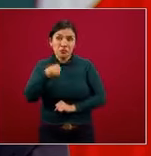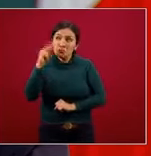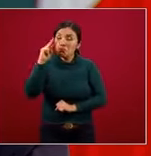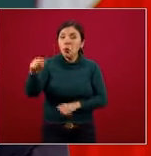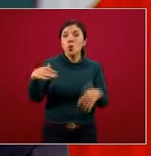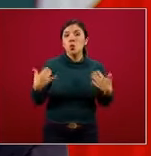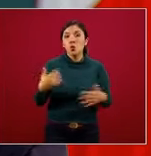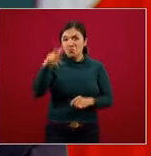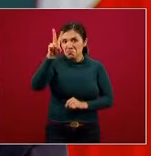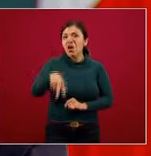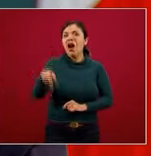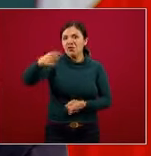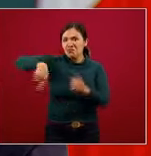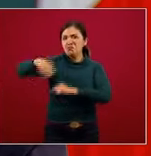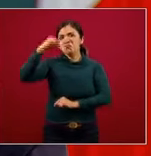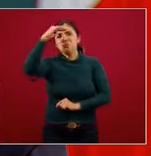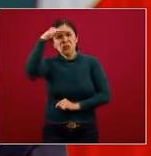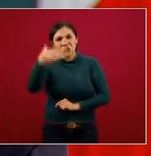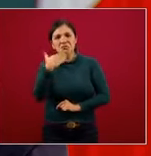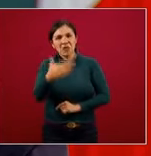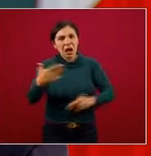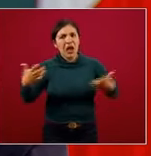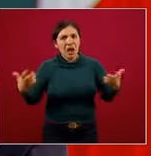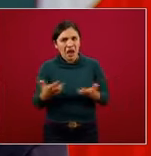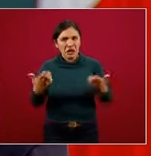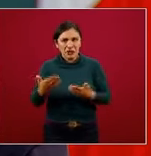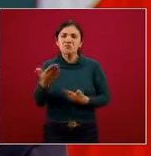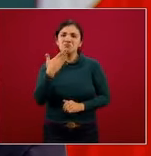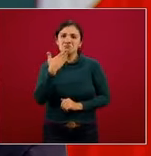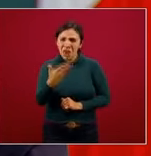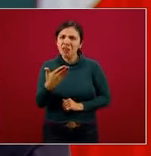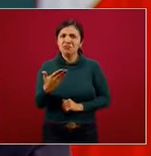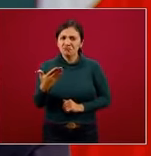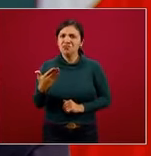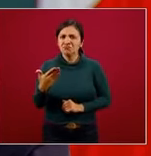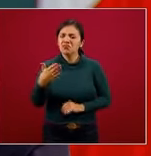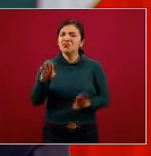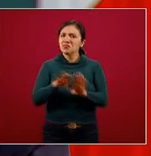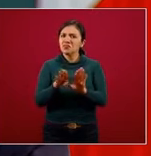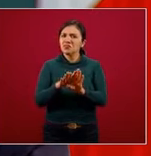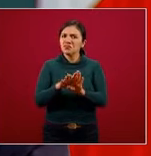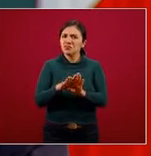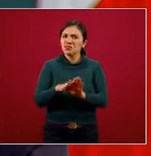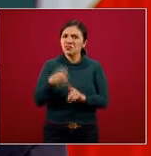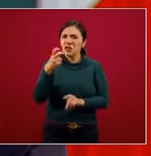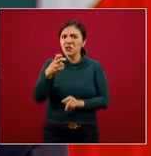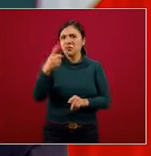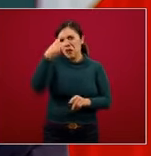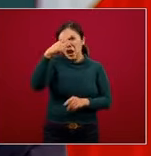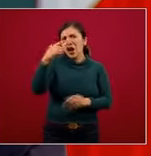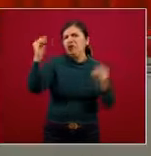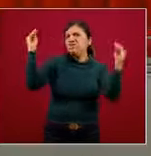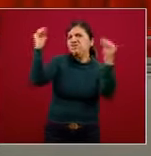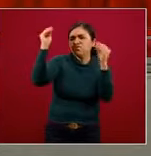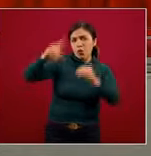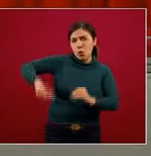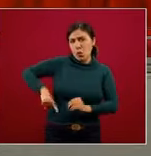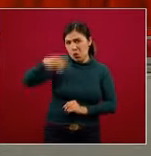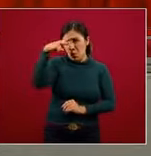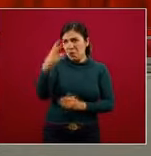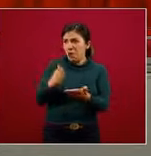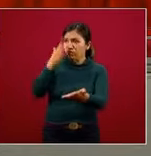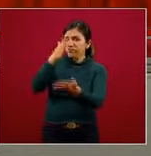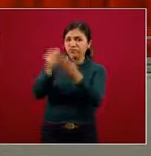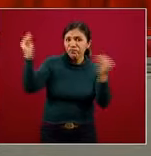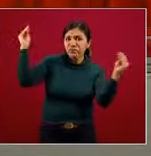un acierto y un éxito diplomático de nuestro servicio exterior y del Gobierno de México en su